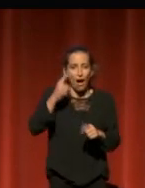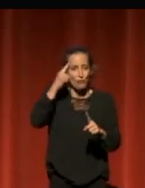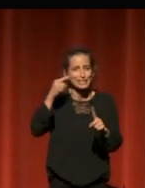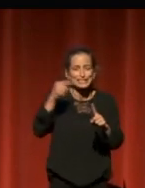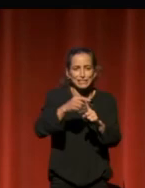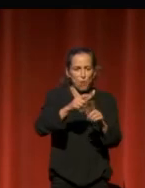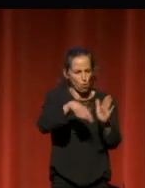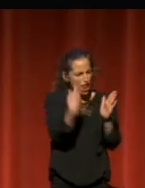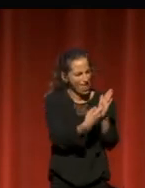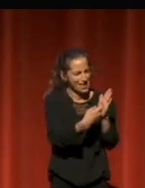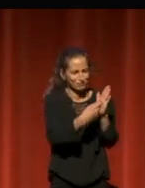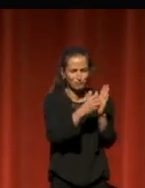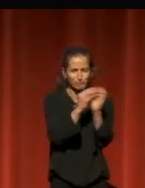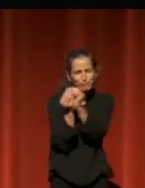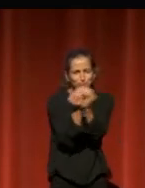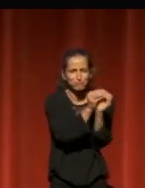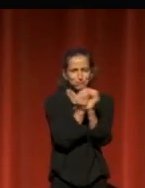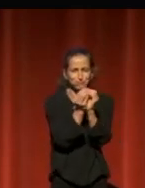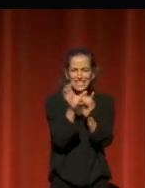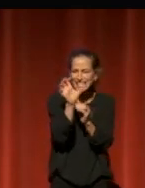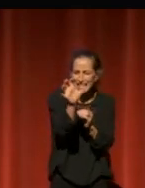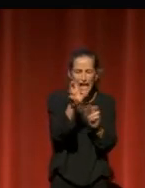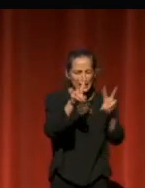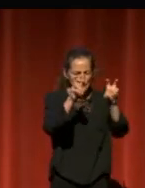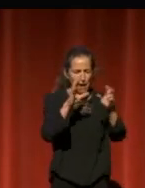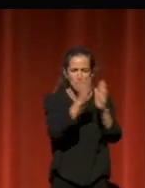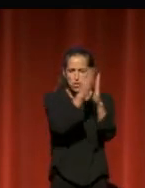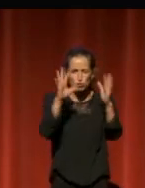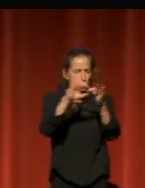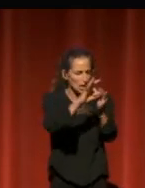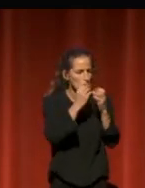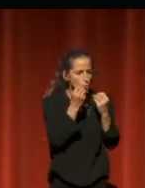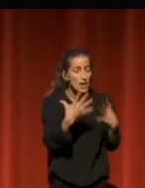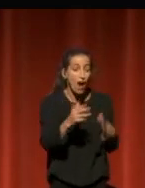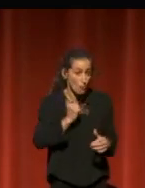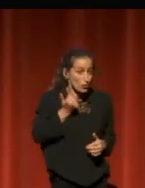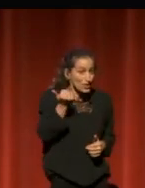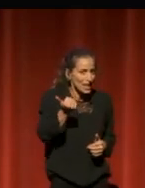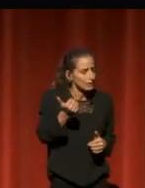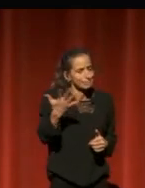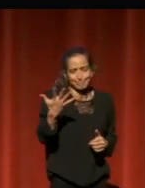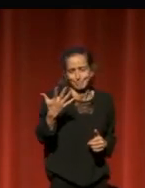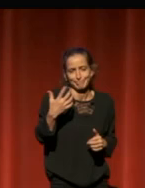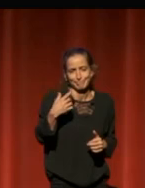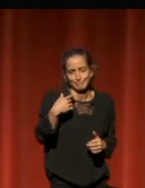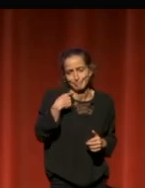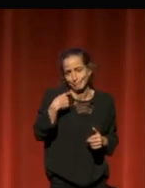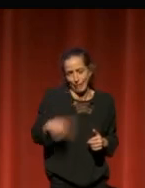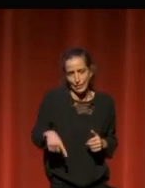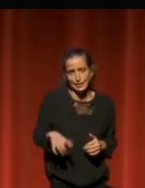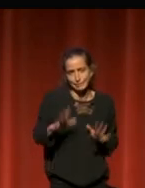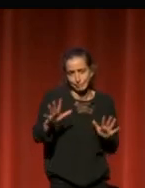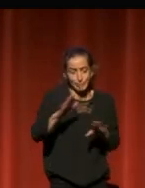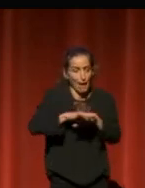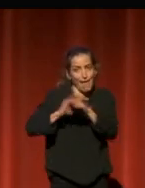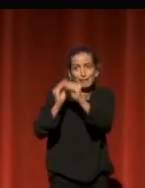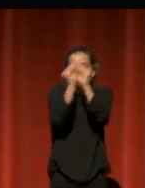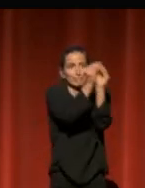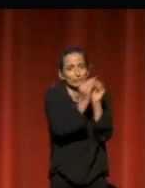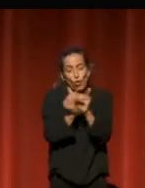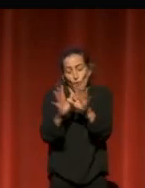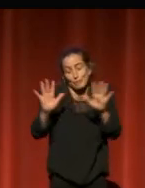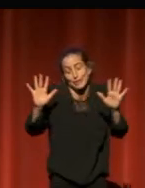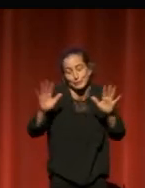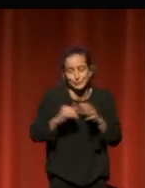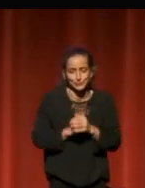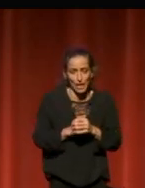ley estatal en materia de bibliotecas, vinculante de alguna manera para todo el territorio. Pero bueno, tuvo una cosa